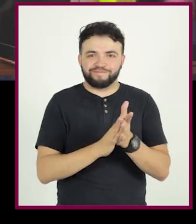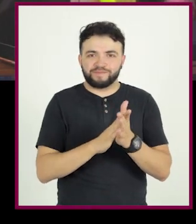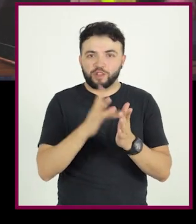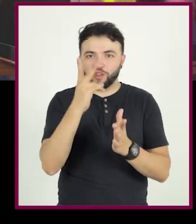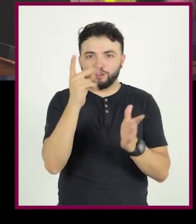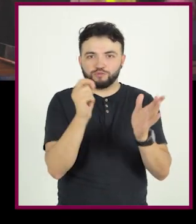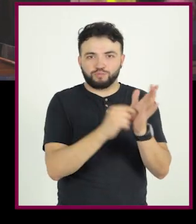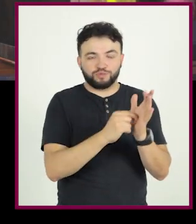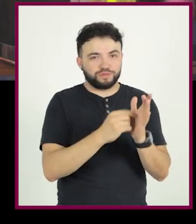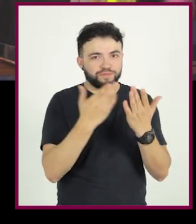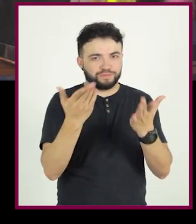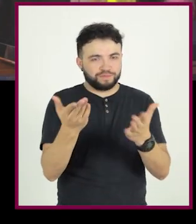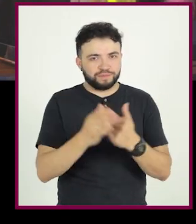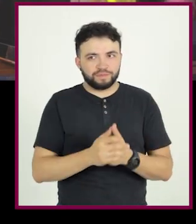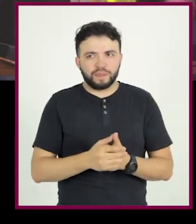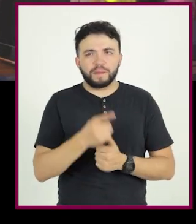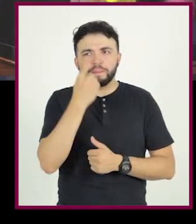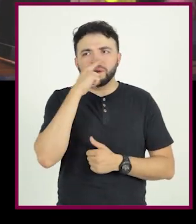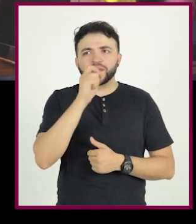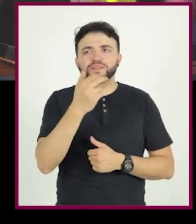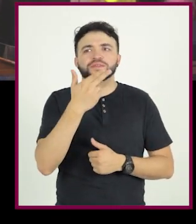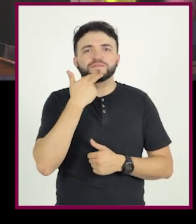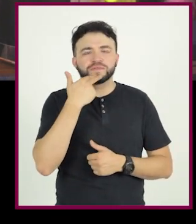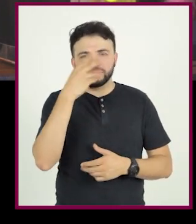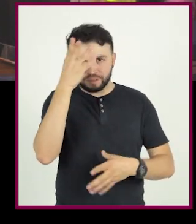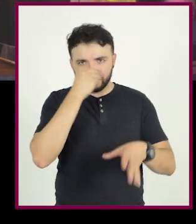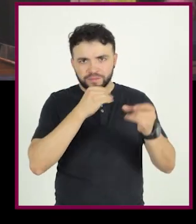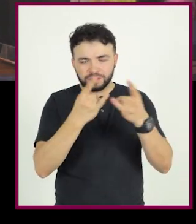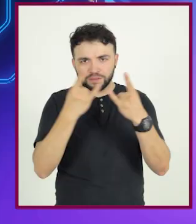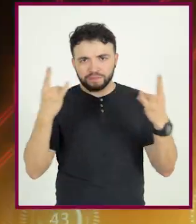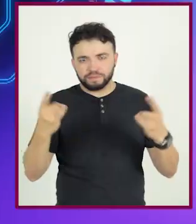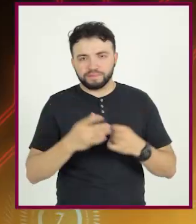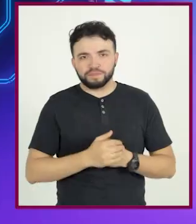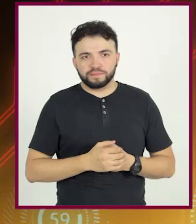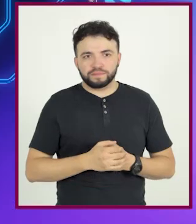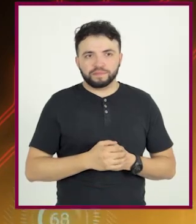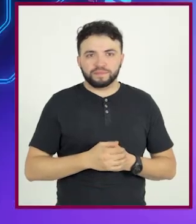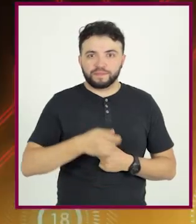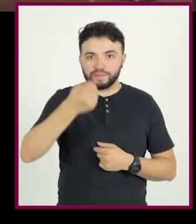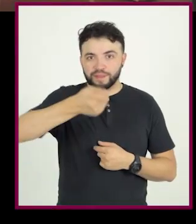Ágata, por favor, dinos para qué puede servirnos aprender historia.